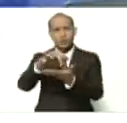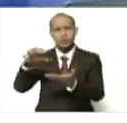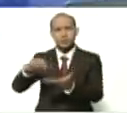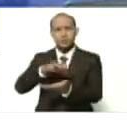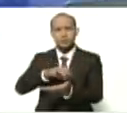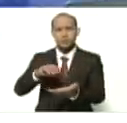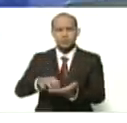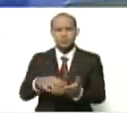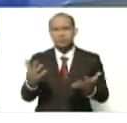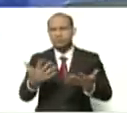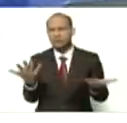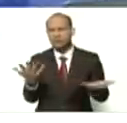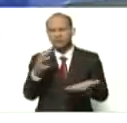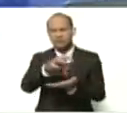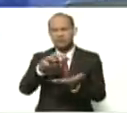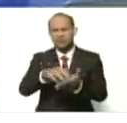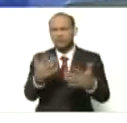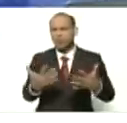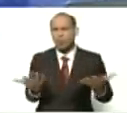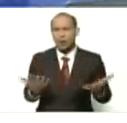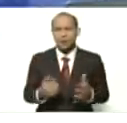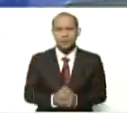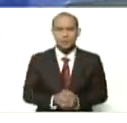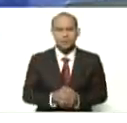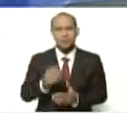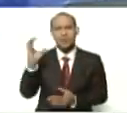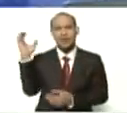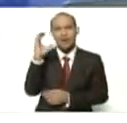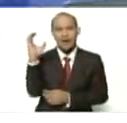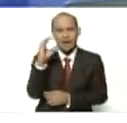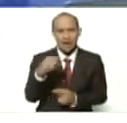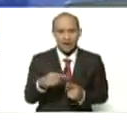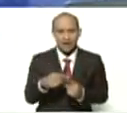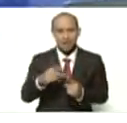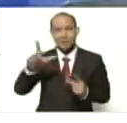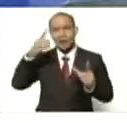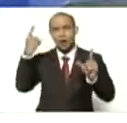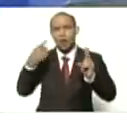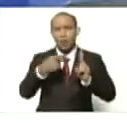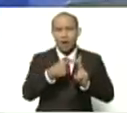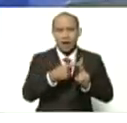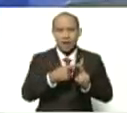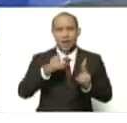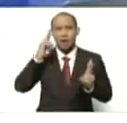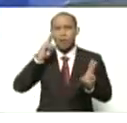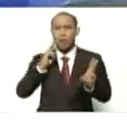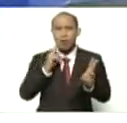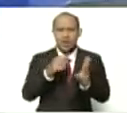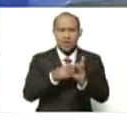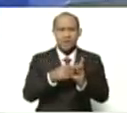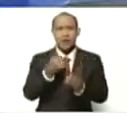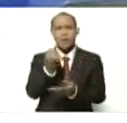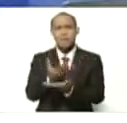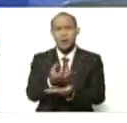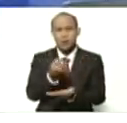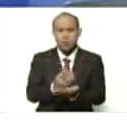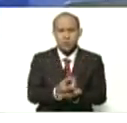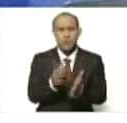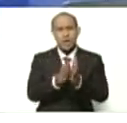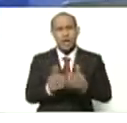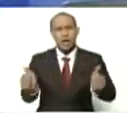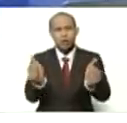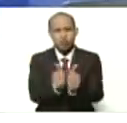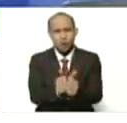cuales tuvieron crecimiento caracas la guaira bolívar monagas anzoátegui